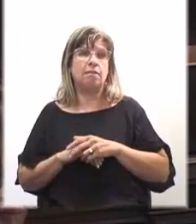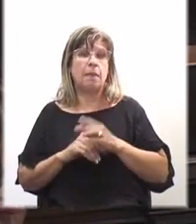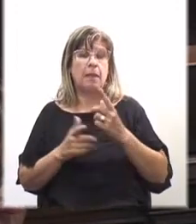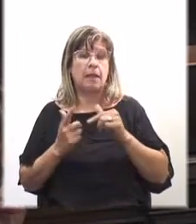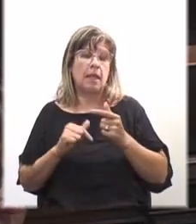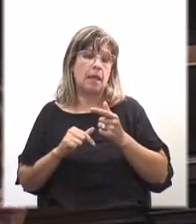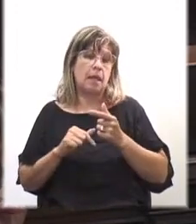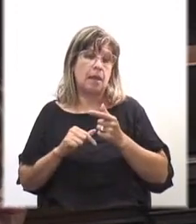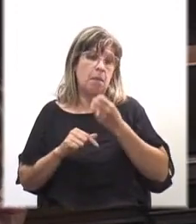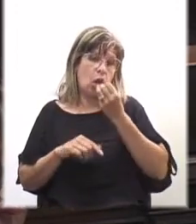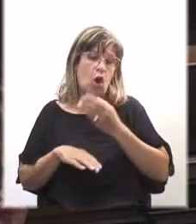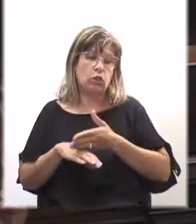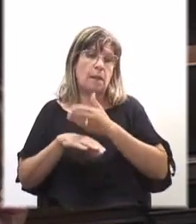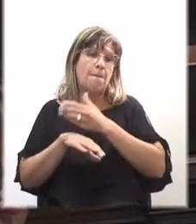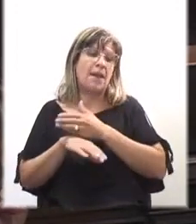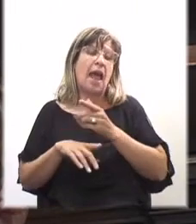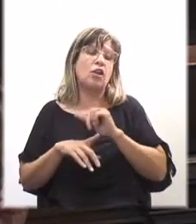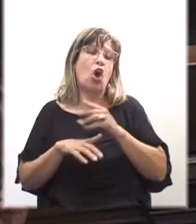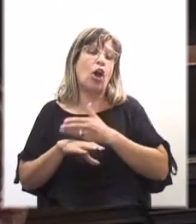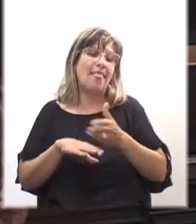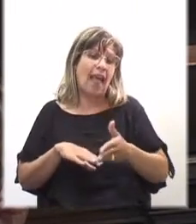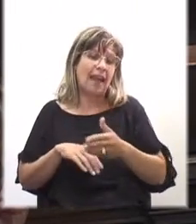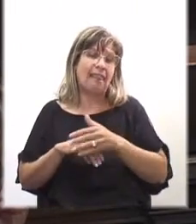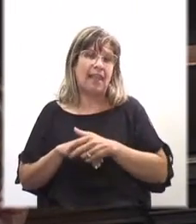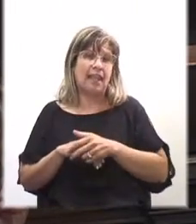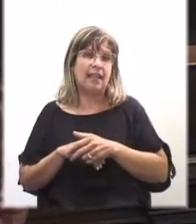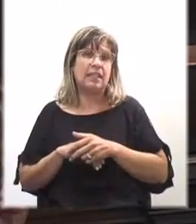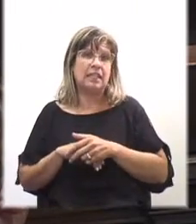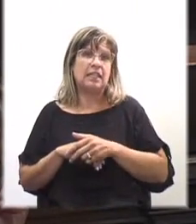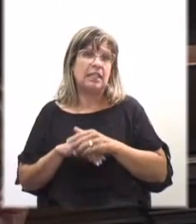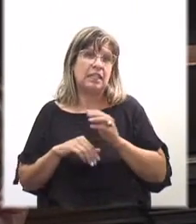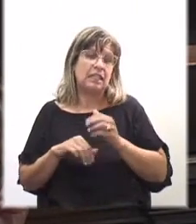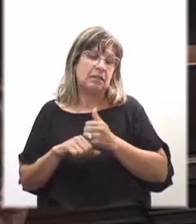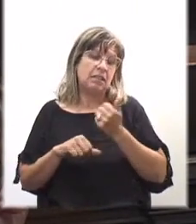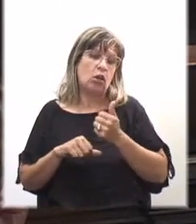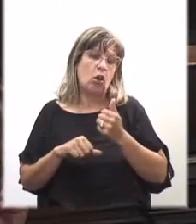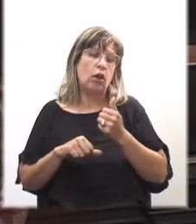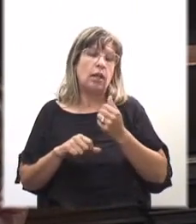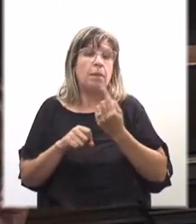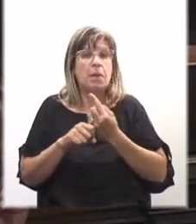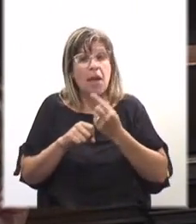tarde se logre en principio la paz,